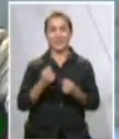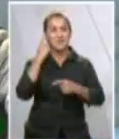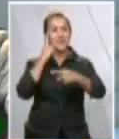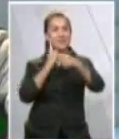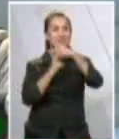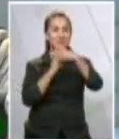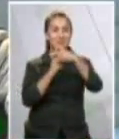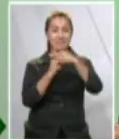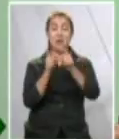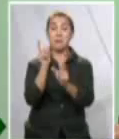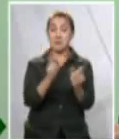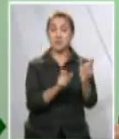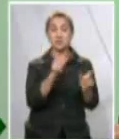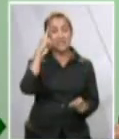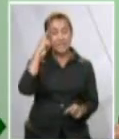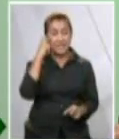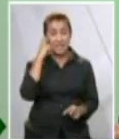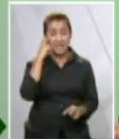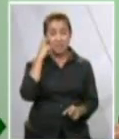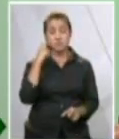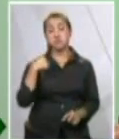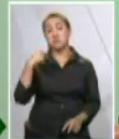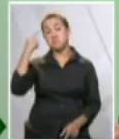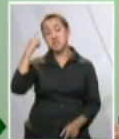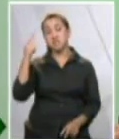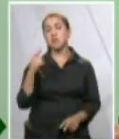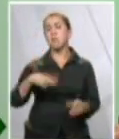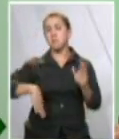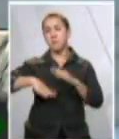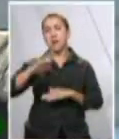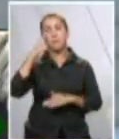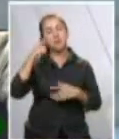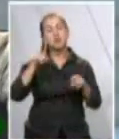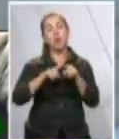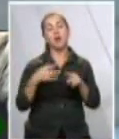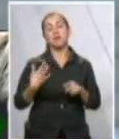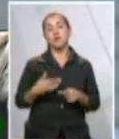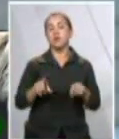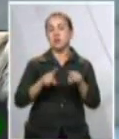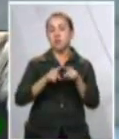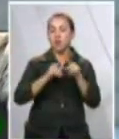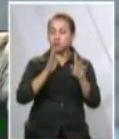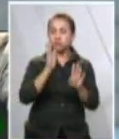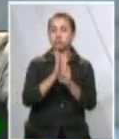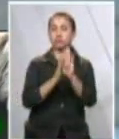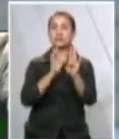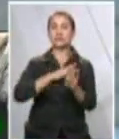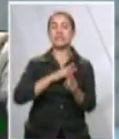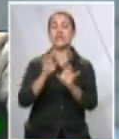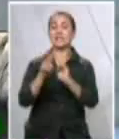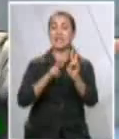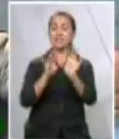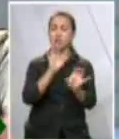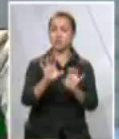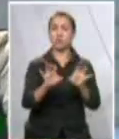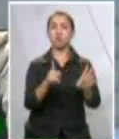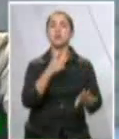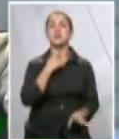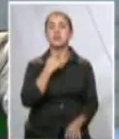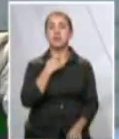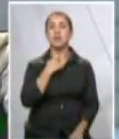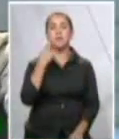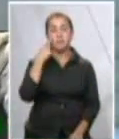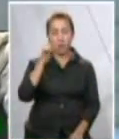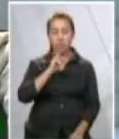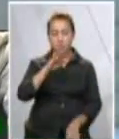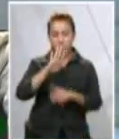Pero más de lo que la gente cree, dices tú. Más de lo que muchos creen también. Más de lo que muchos creen, claro. O sea, en Chile se hacen cosas muy interesantes. Vladimir luego nos va a mostrar